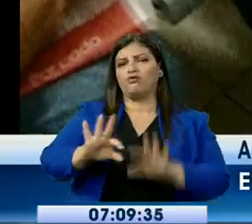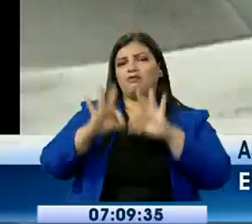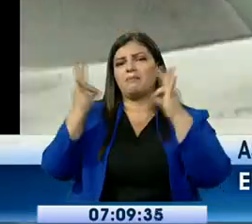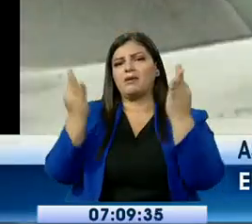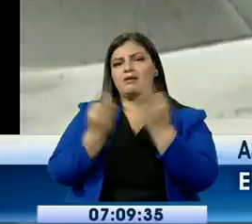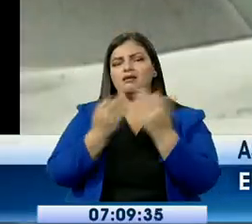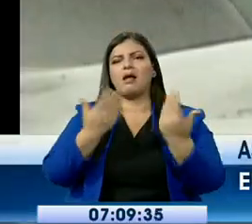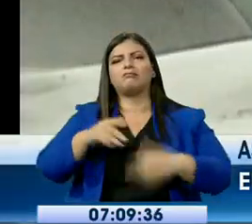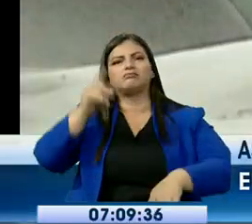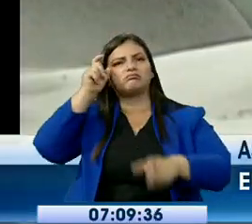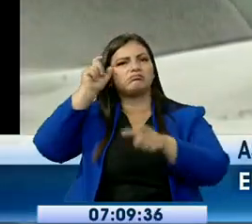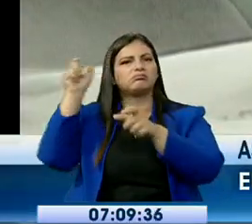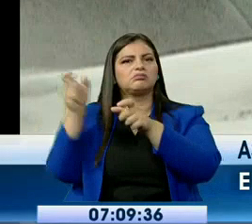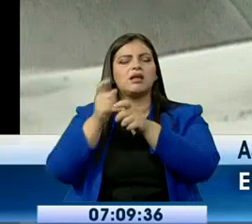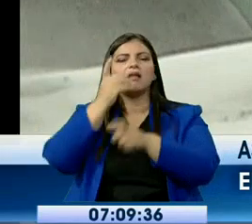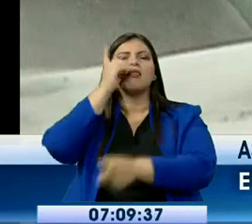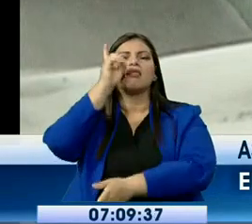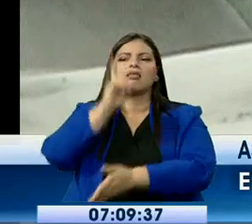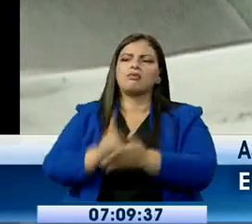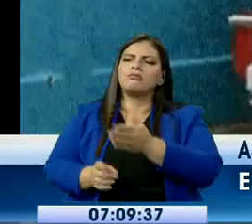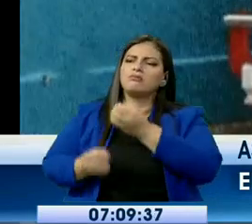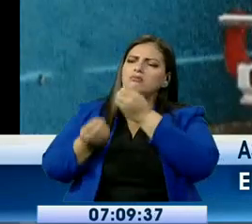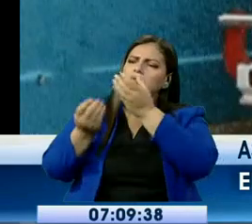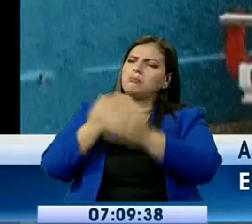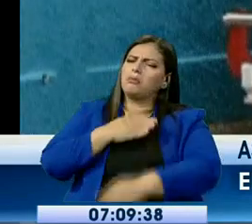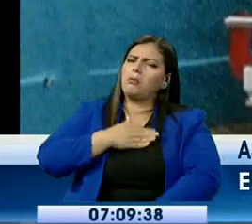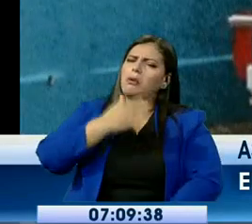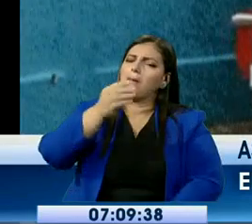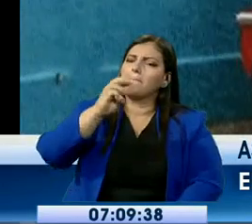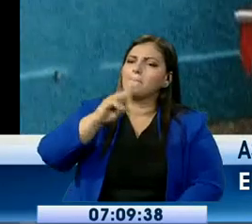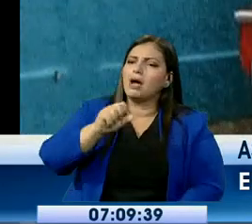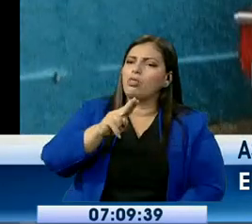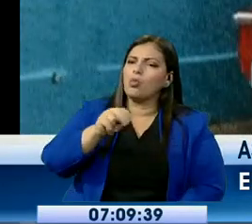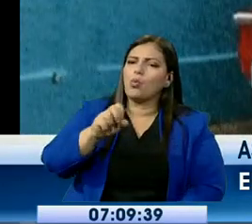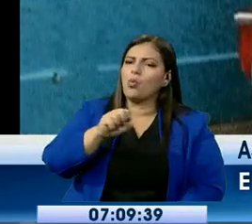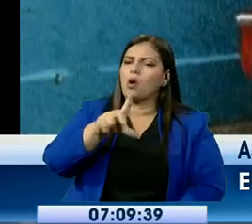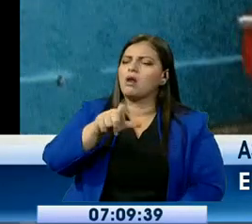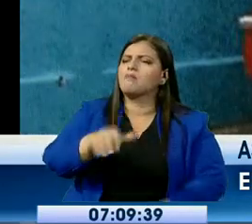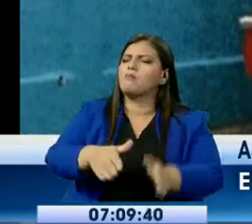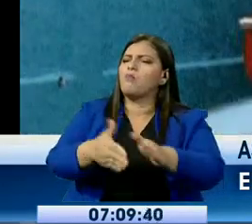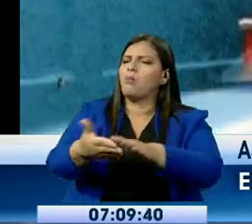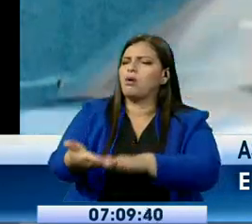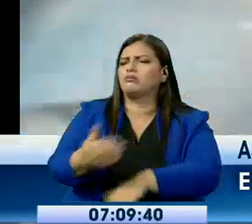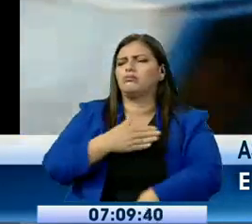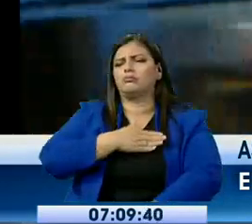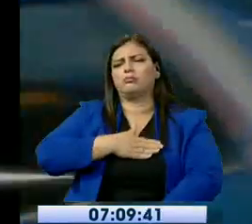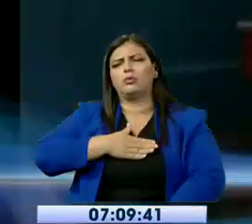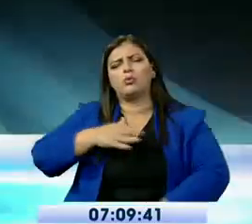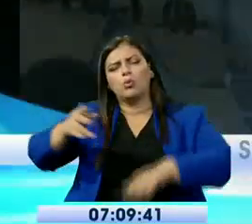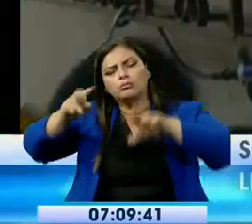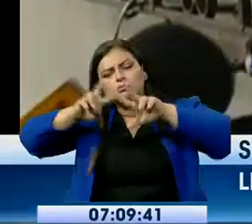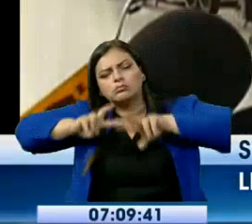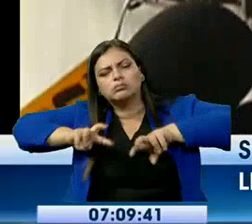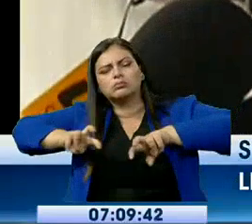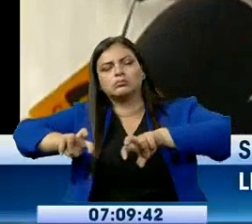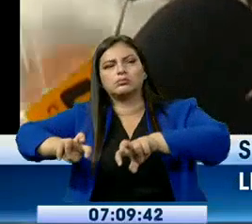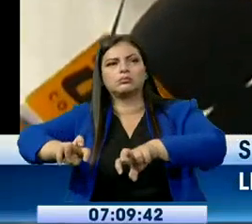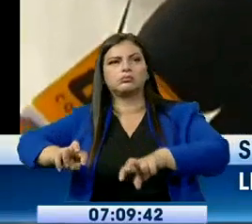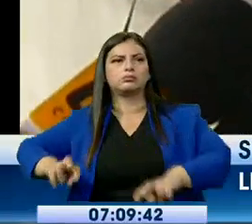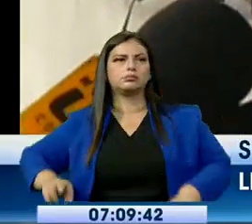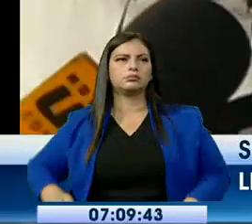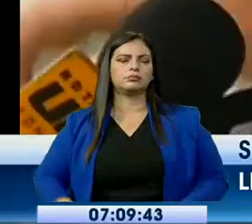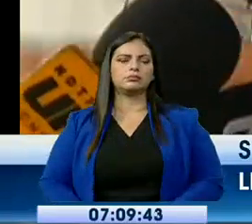este crimen y para que capturen a aquellas personas armadas que dejaron a una familia y a ese barrio de luto. Aquí a la vuelta se dio la